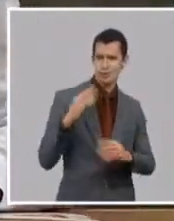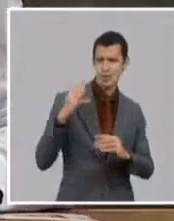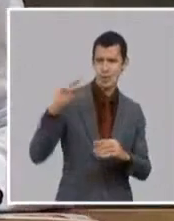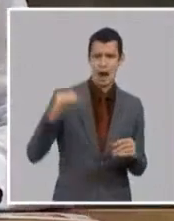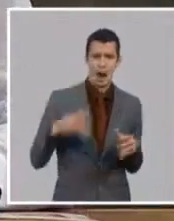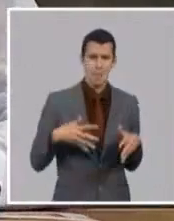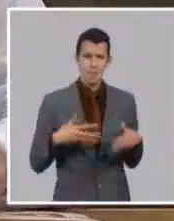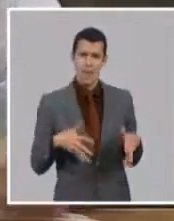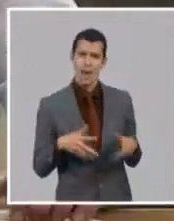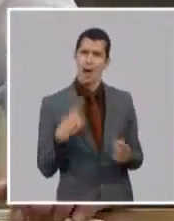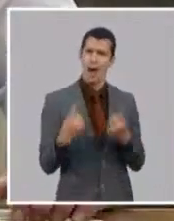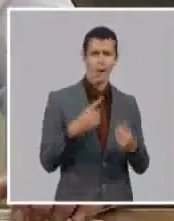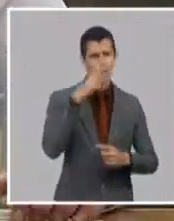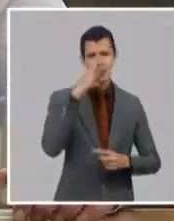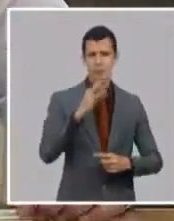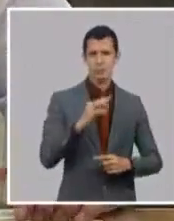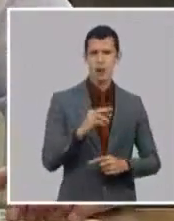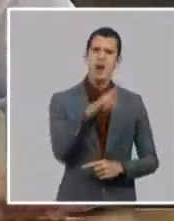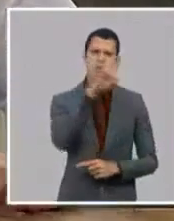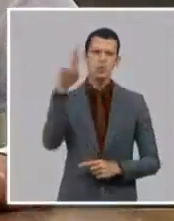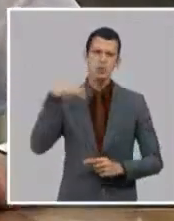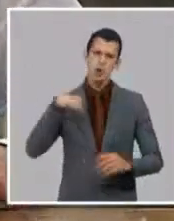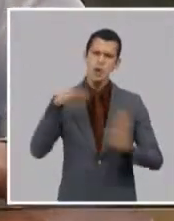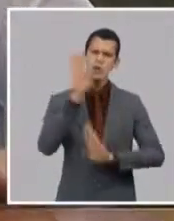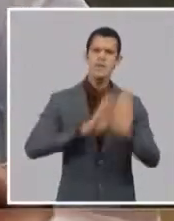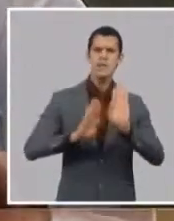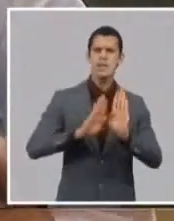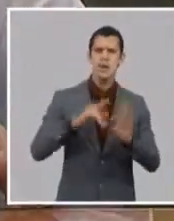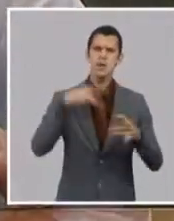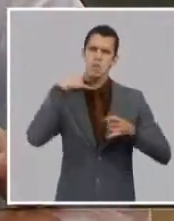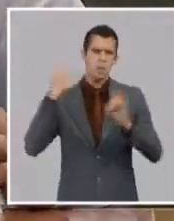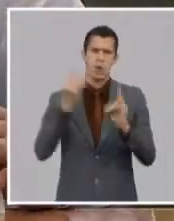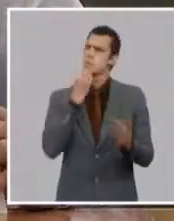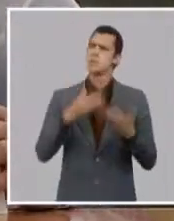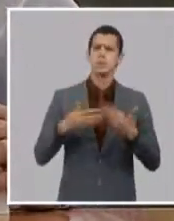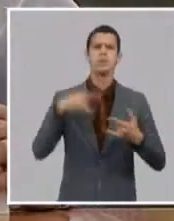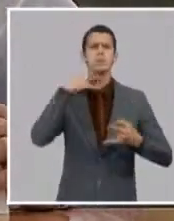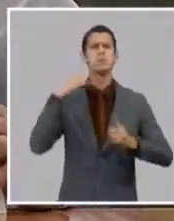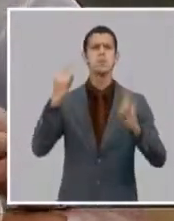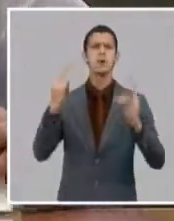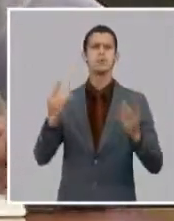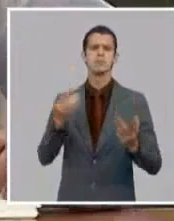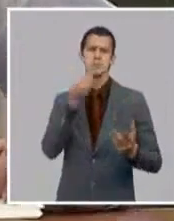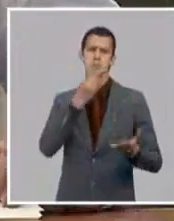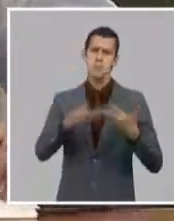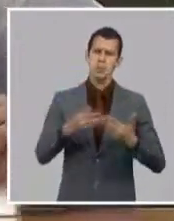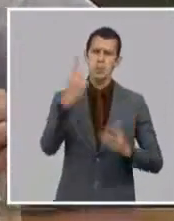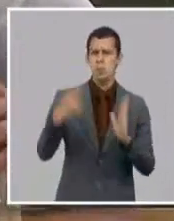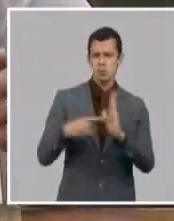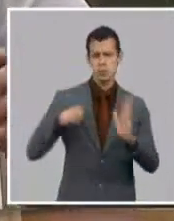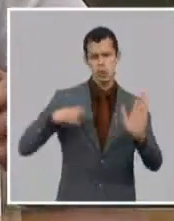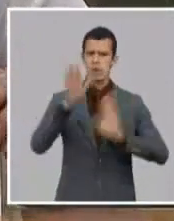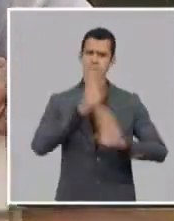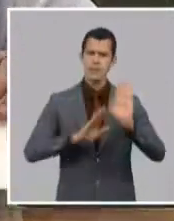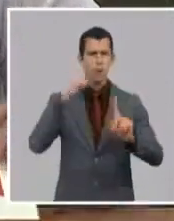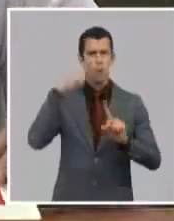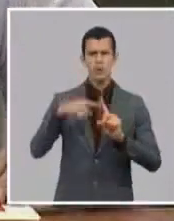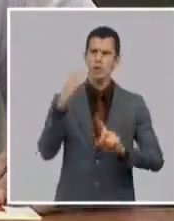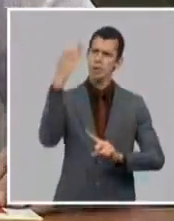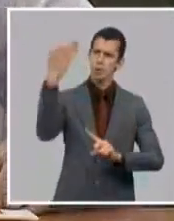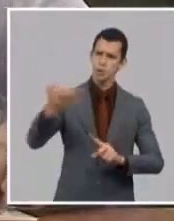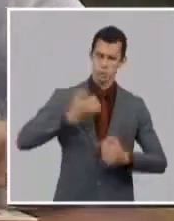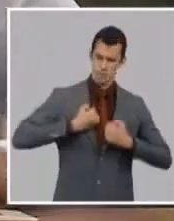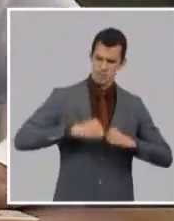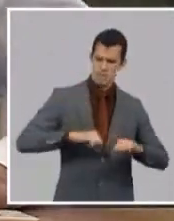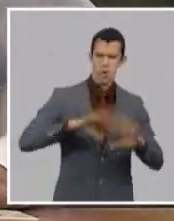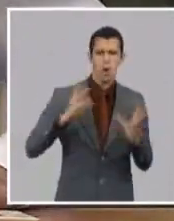de que por esta revolución damos la vida, por el futuro de los cubanos y de las cubanas, por el futuro de nuestros hijos, por el futuro de nuestros nietos.